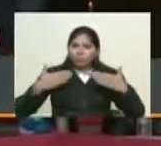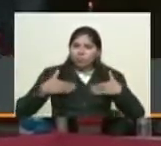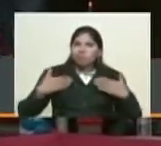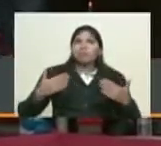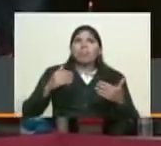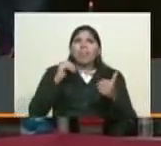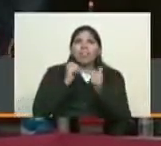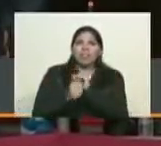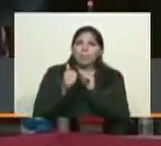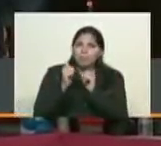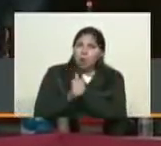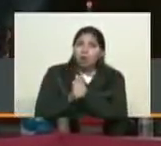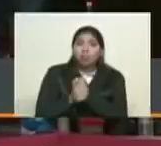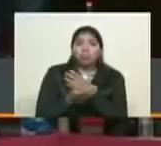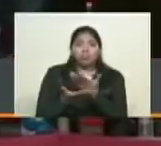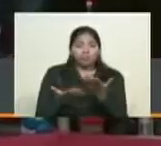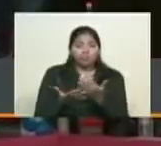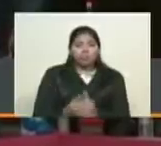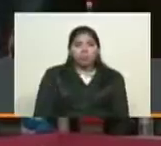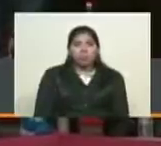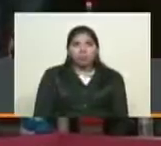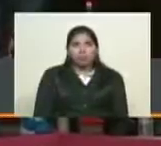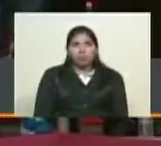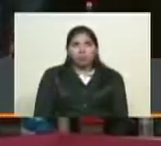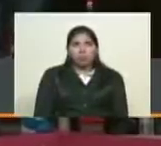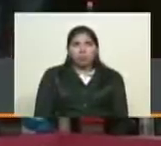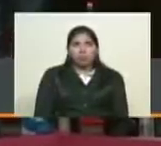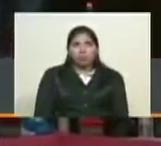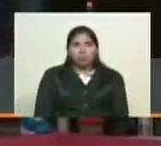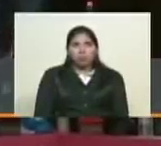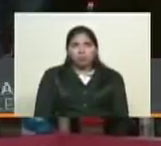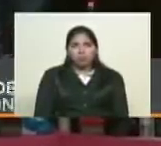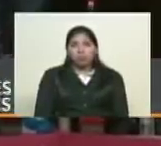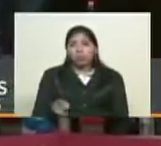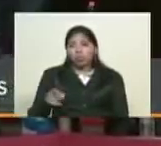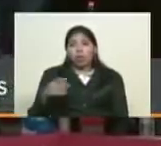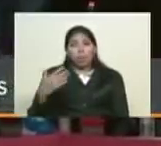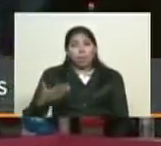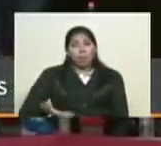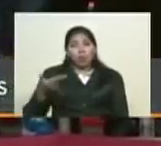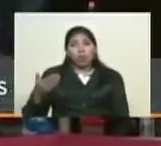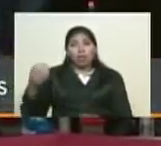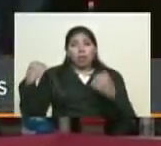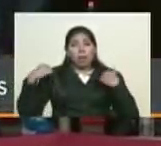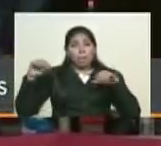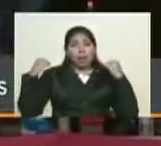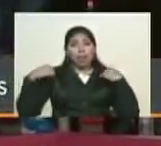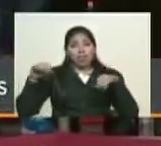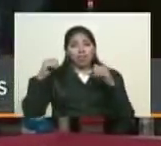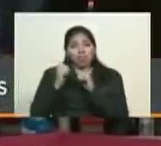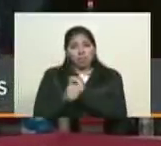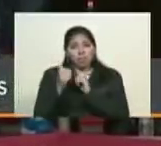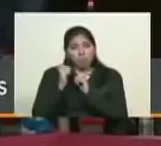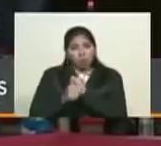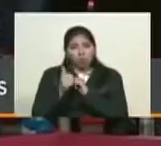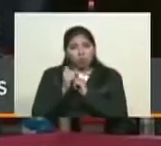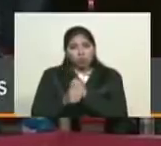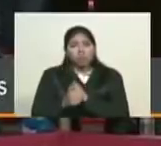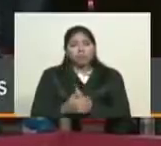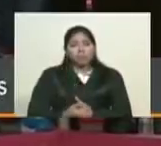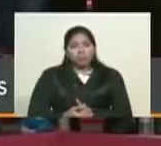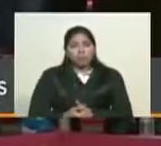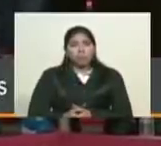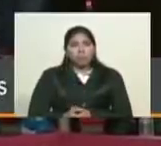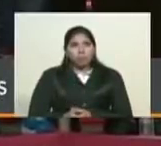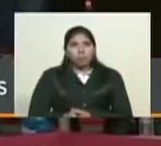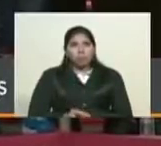deporte, de la práctica del deporte por nuestro pueblo, a las grandes tareas